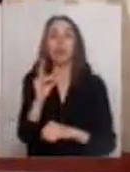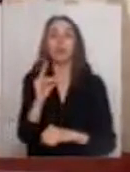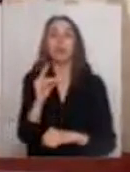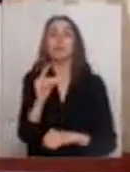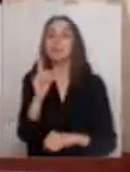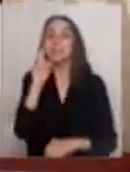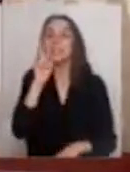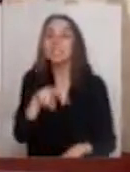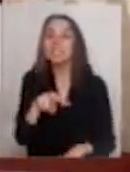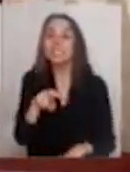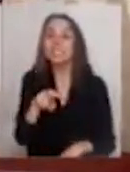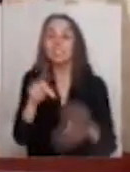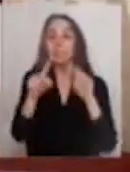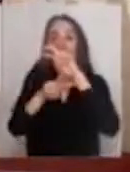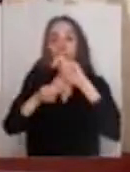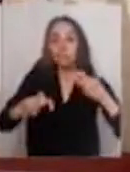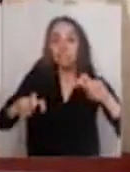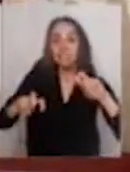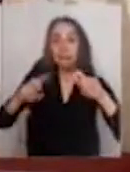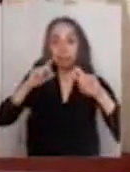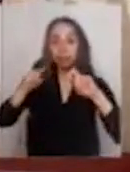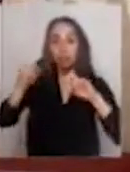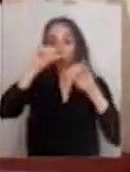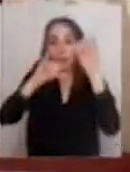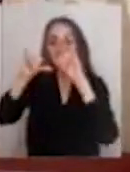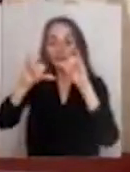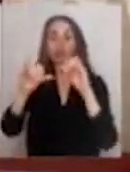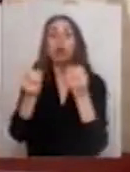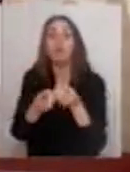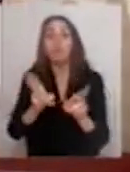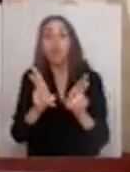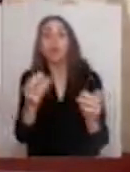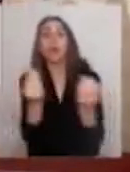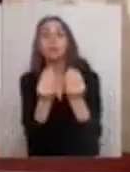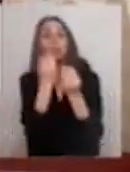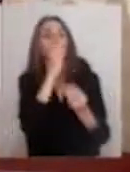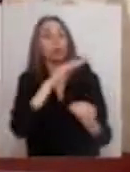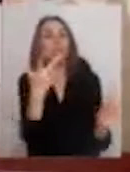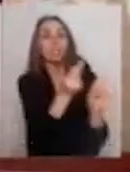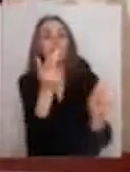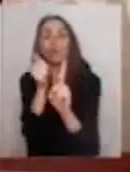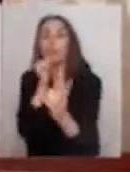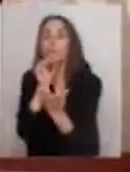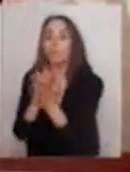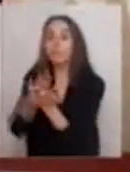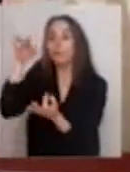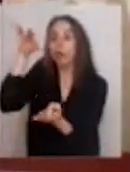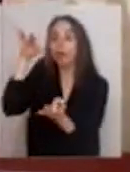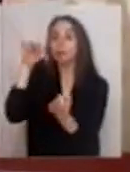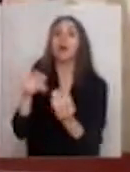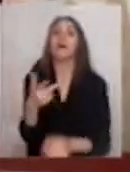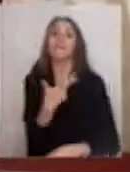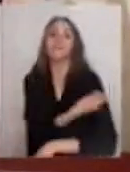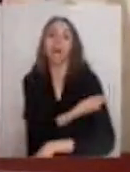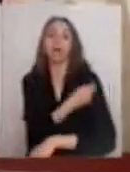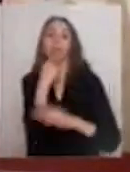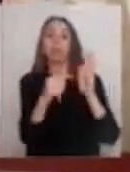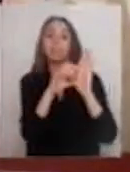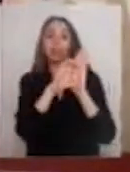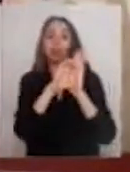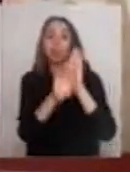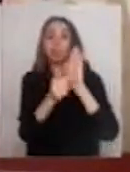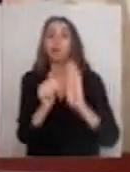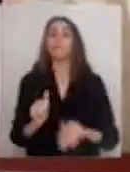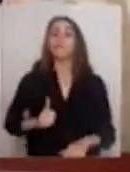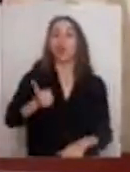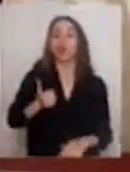sin que los estudios clínicos avalen su aplicación masiva en niños. Siendo la vacuna constitucionalmente voluntaria, el nuevo plan